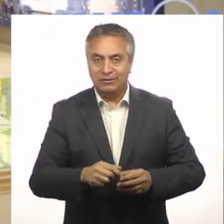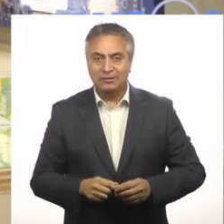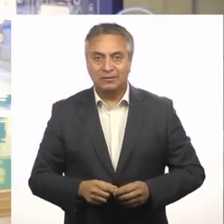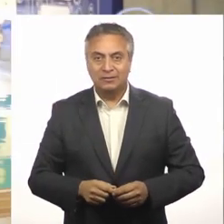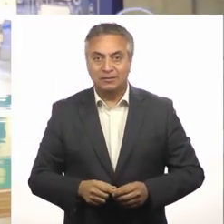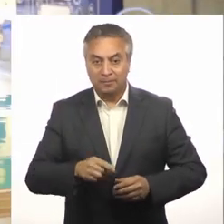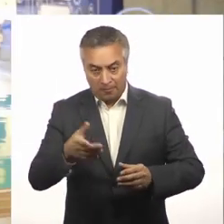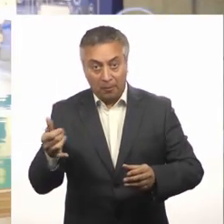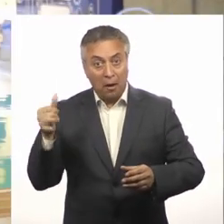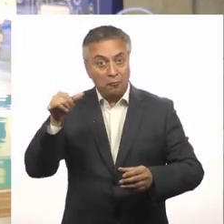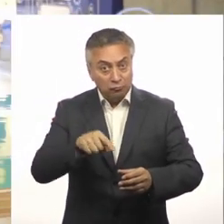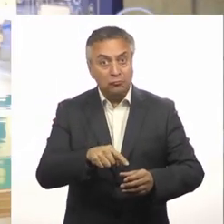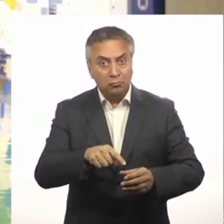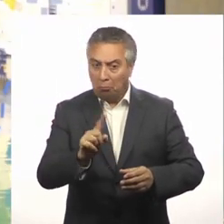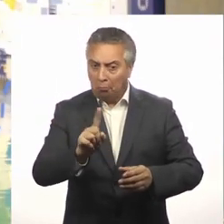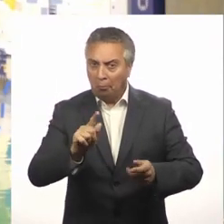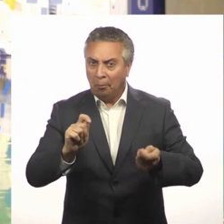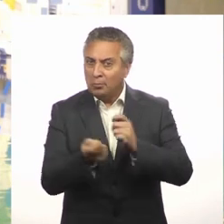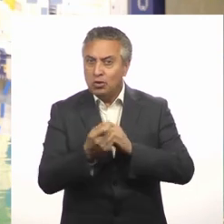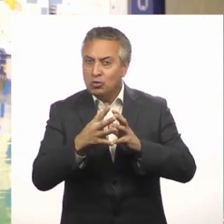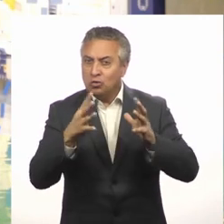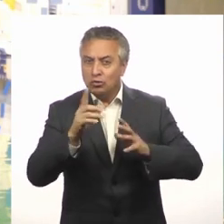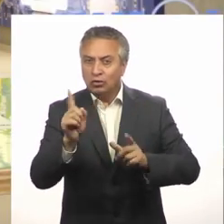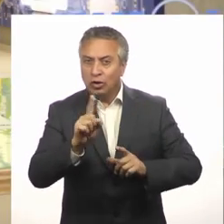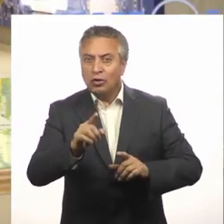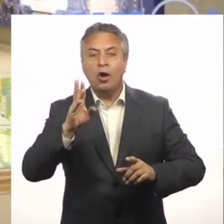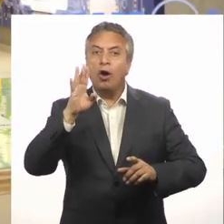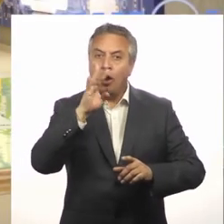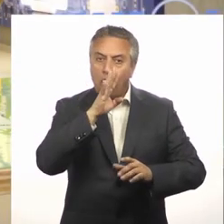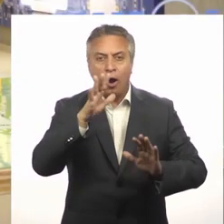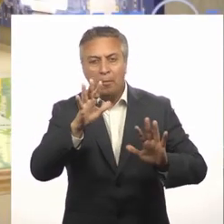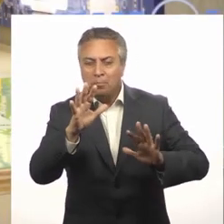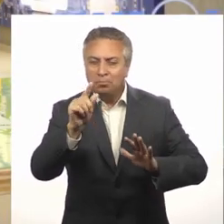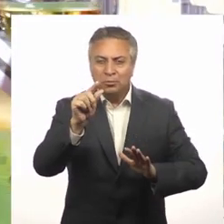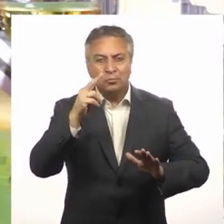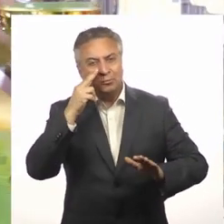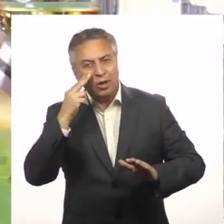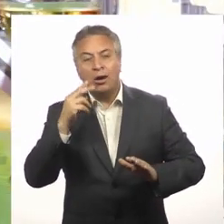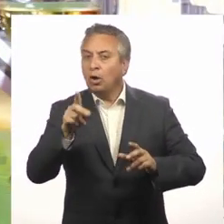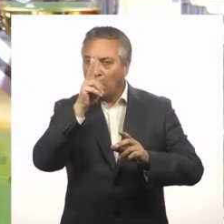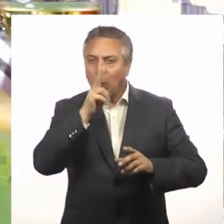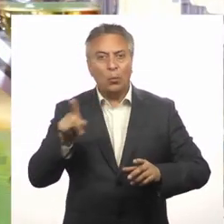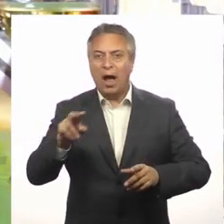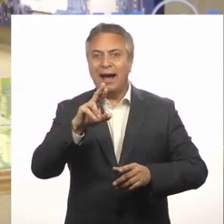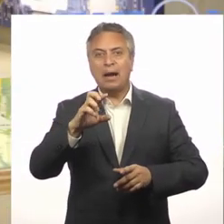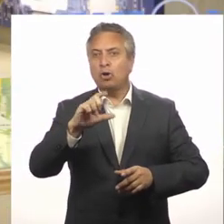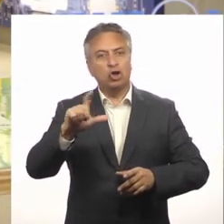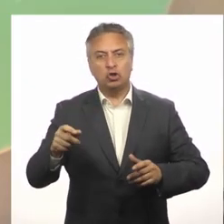Al parecer, tampoco cambia mucho de color. Tiene un color un poco morado, muy parecido al del repollo. Última